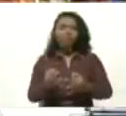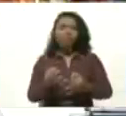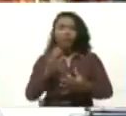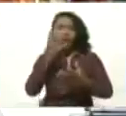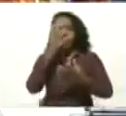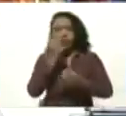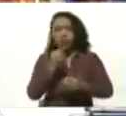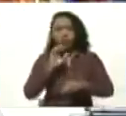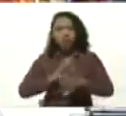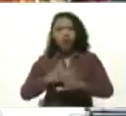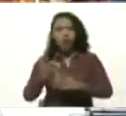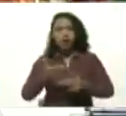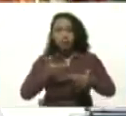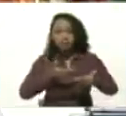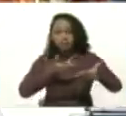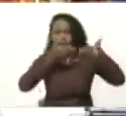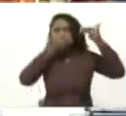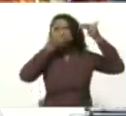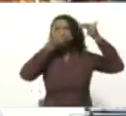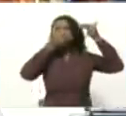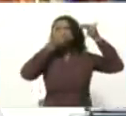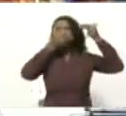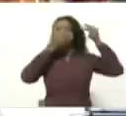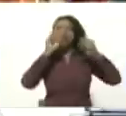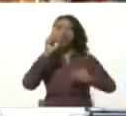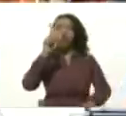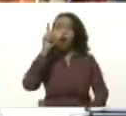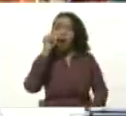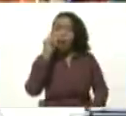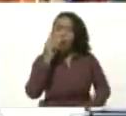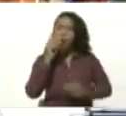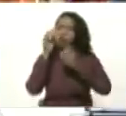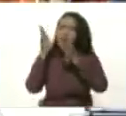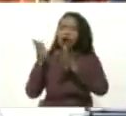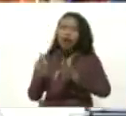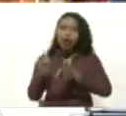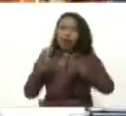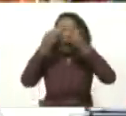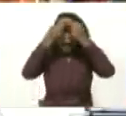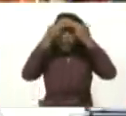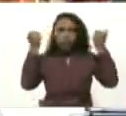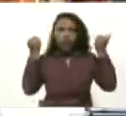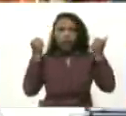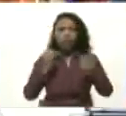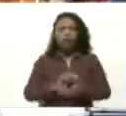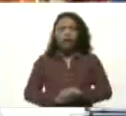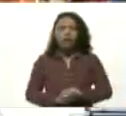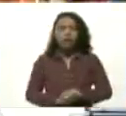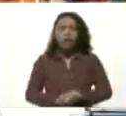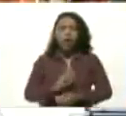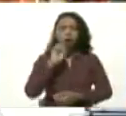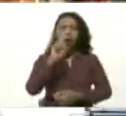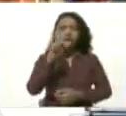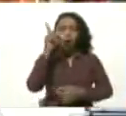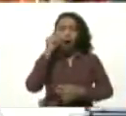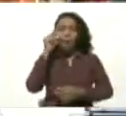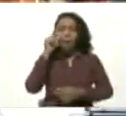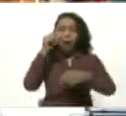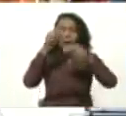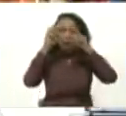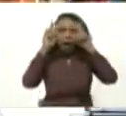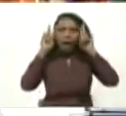Triste porque secuestraron a un hombre bueno, inocente, a un hombre